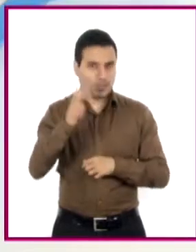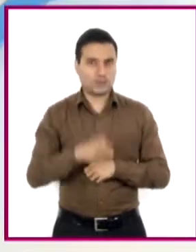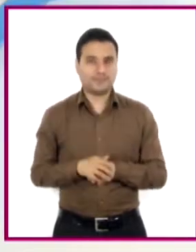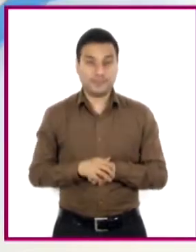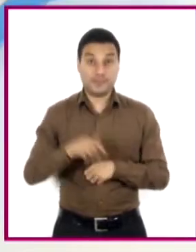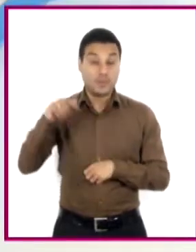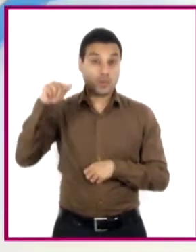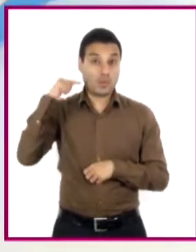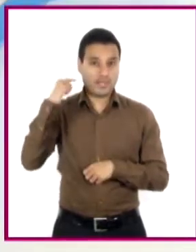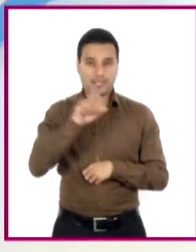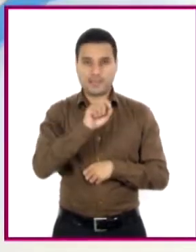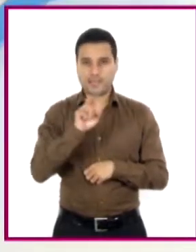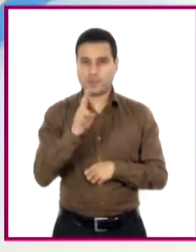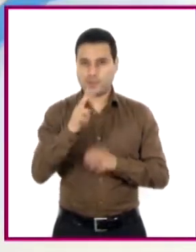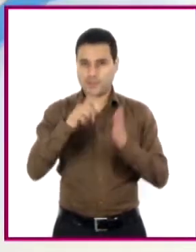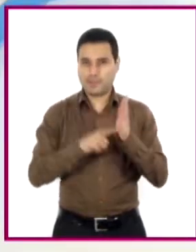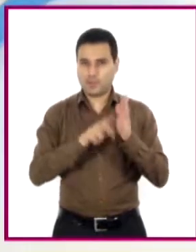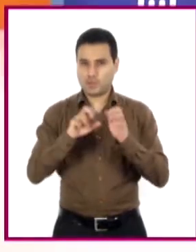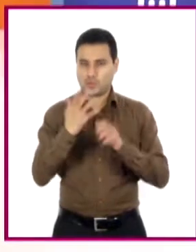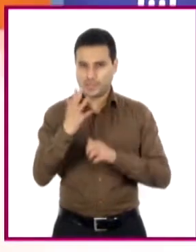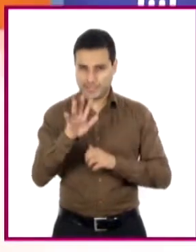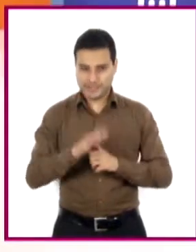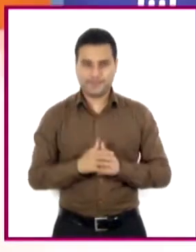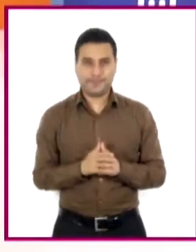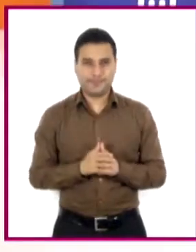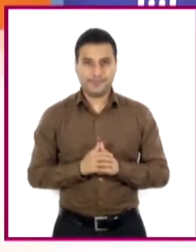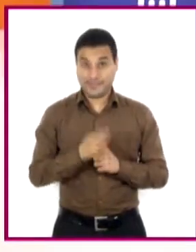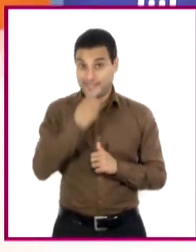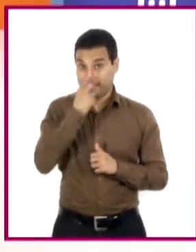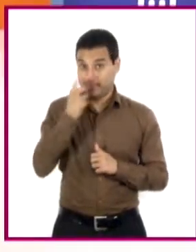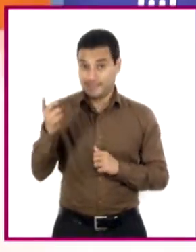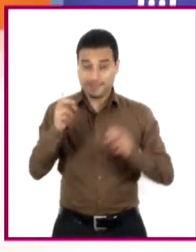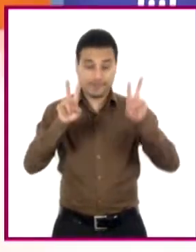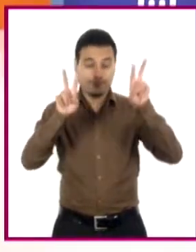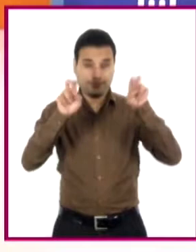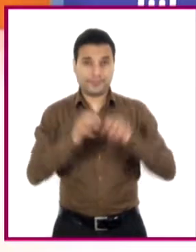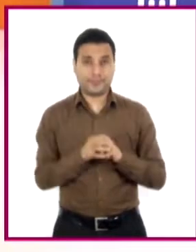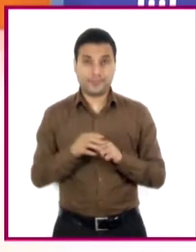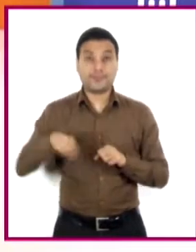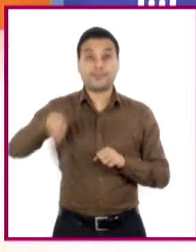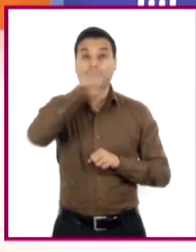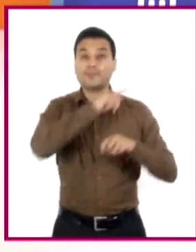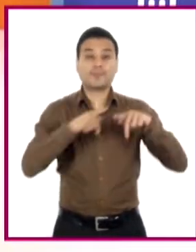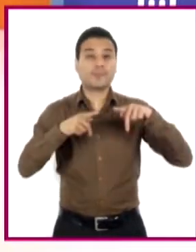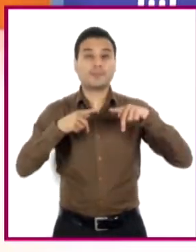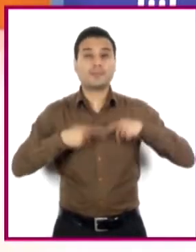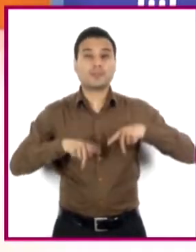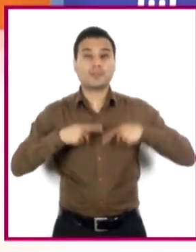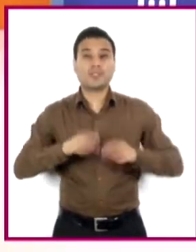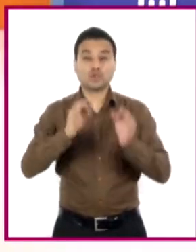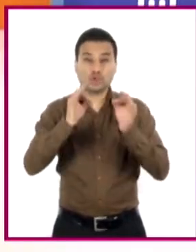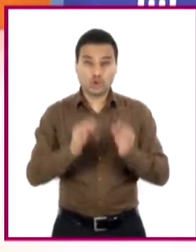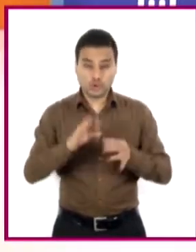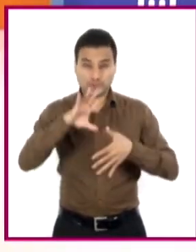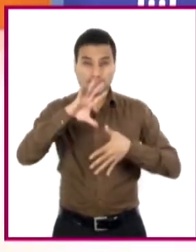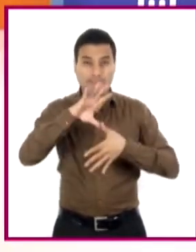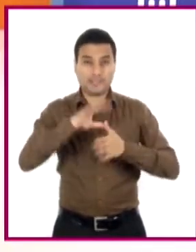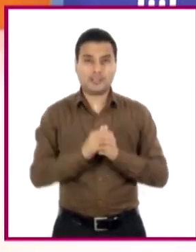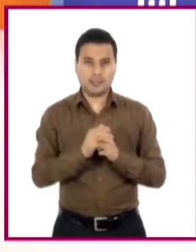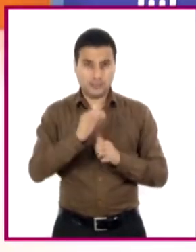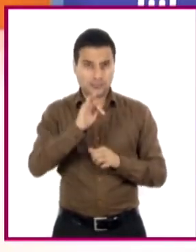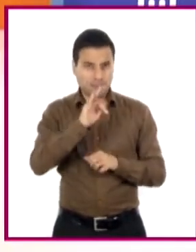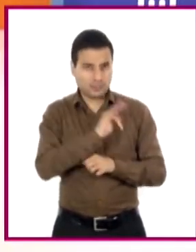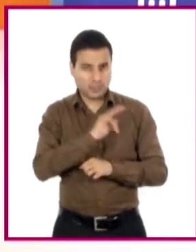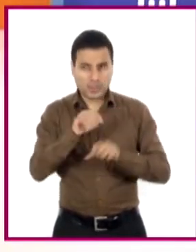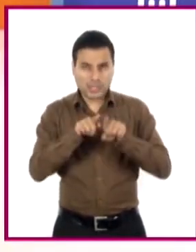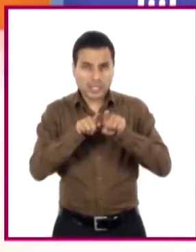21 de noviembre de 1810. ¿Es posible, americanos, que habéis de tomar las armas contra vuestros hermanos,